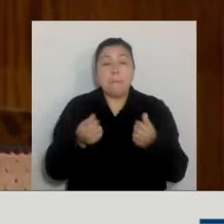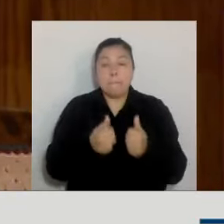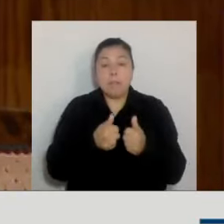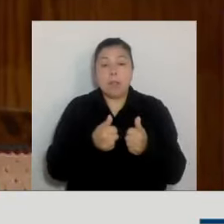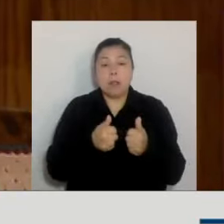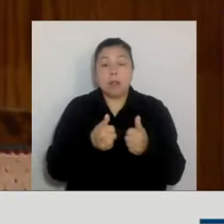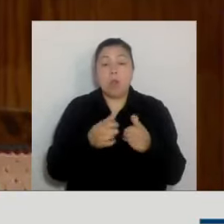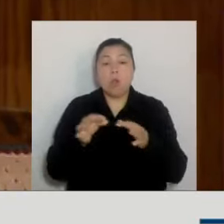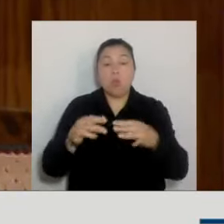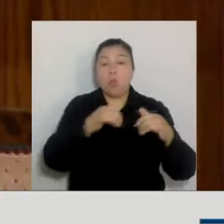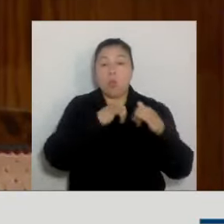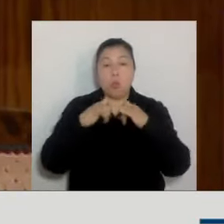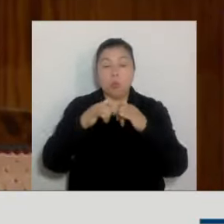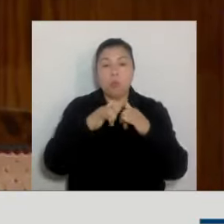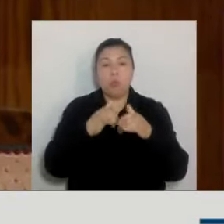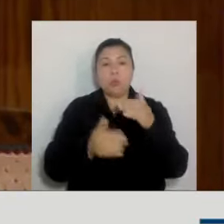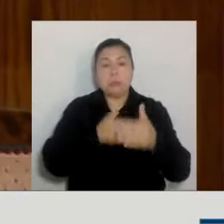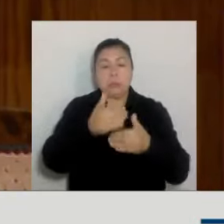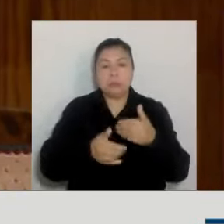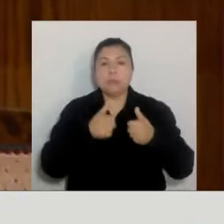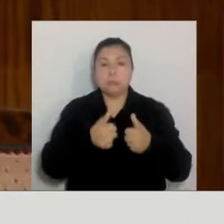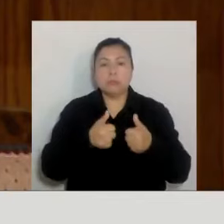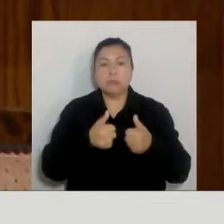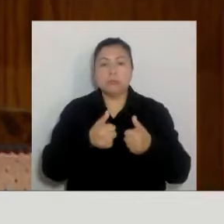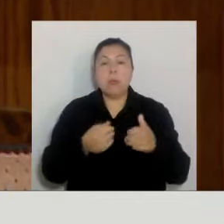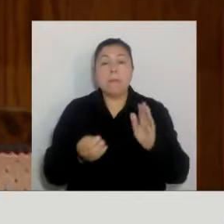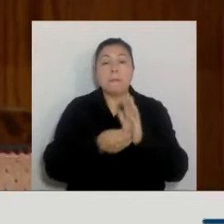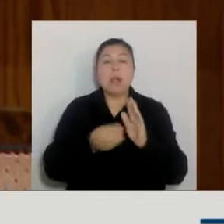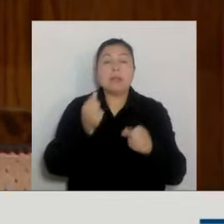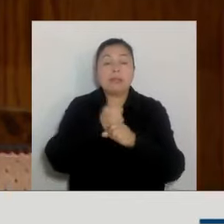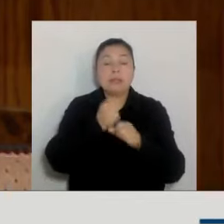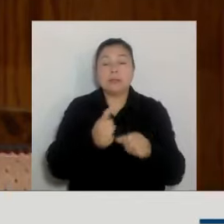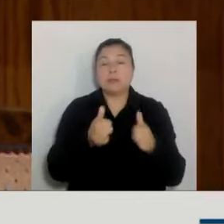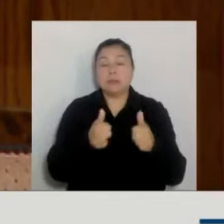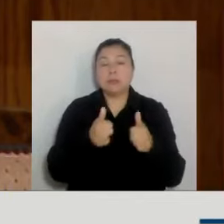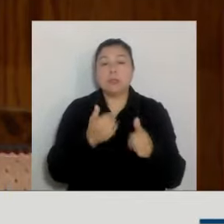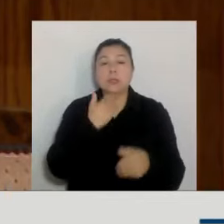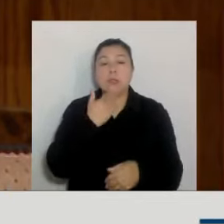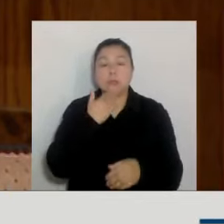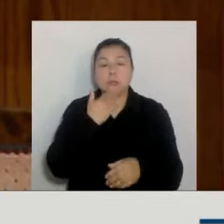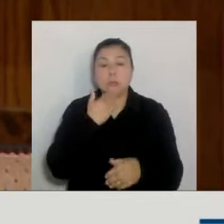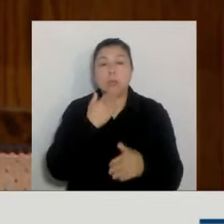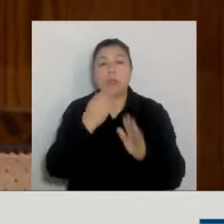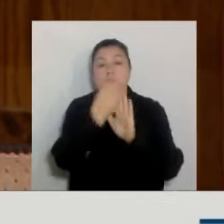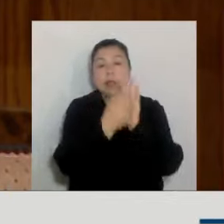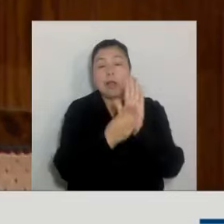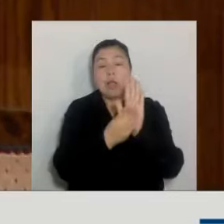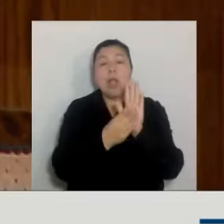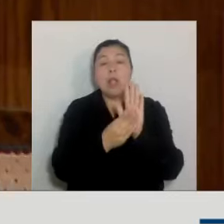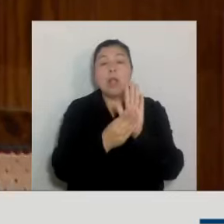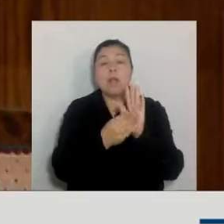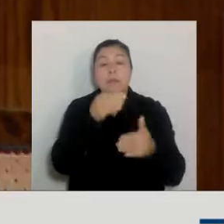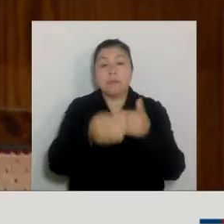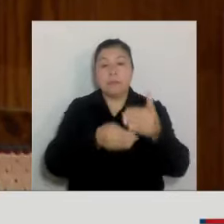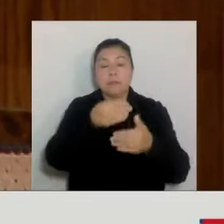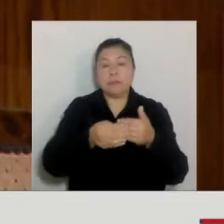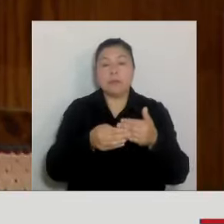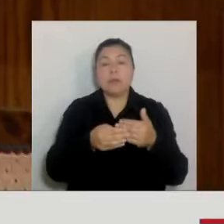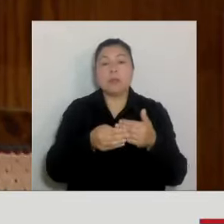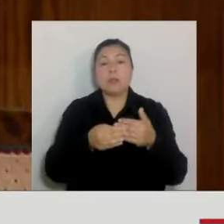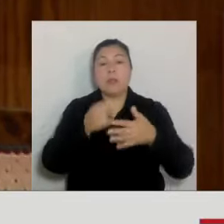generación de ganancias en productividad se establece entre sus funciones la dictación de directrices y